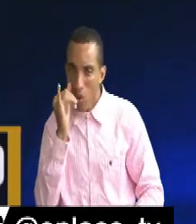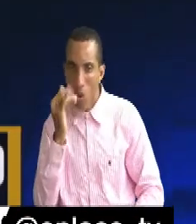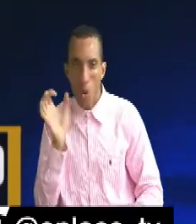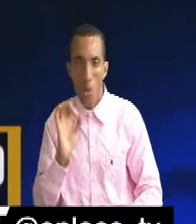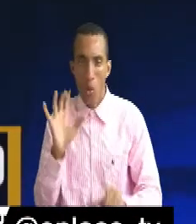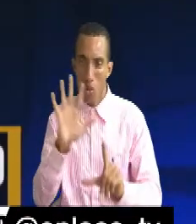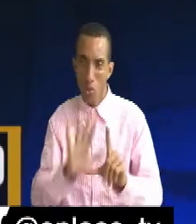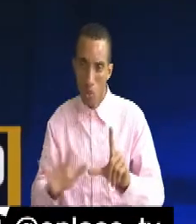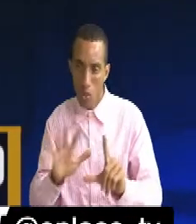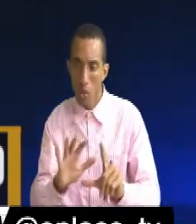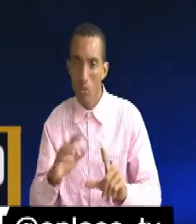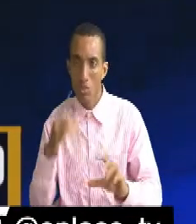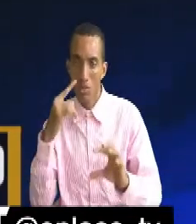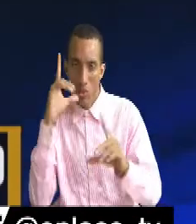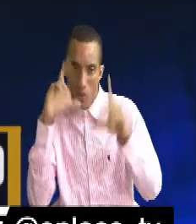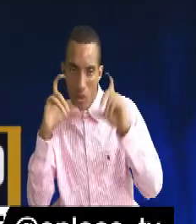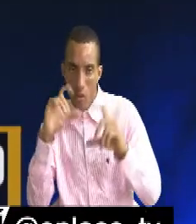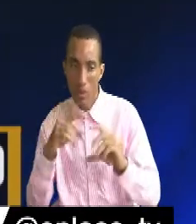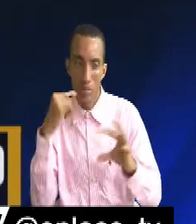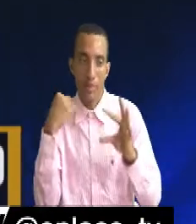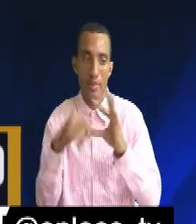videos a la línea de WhatsApp número